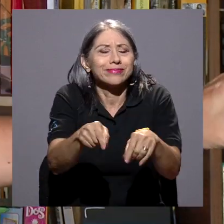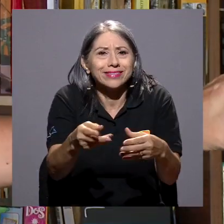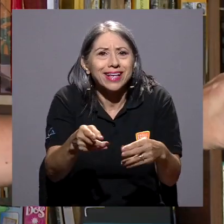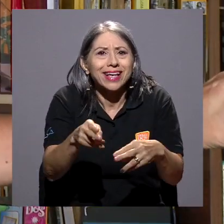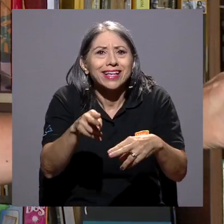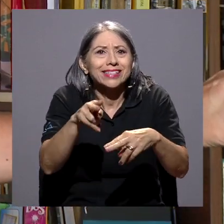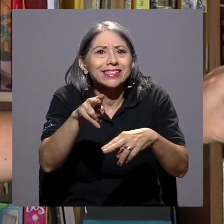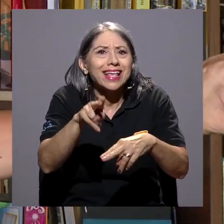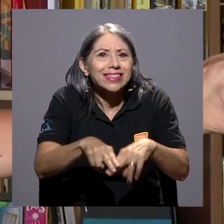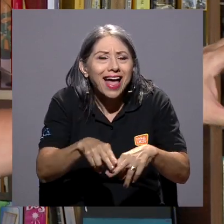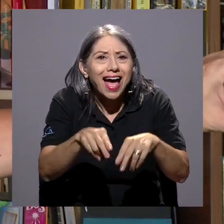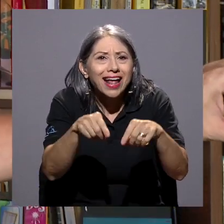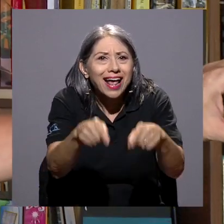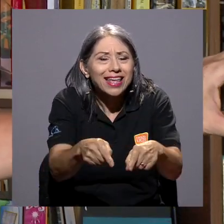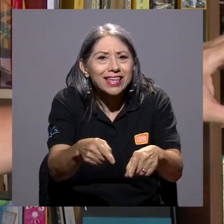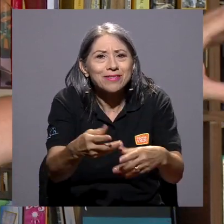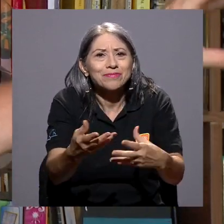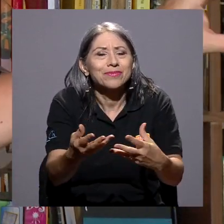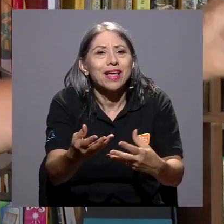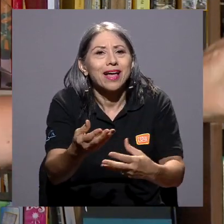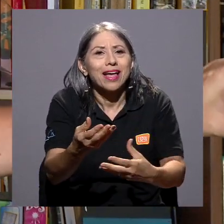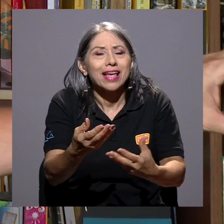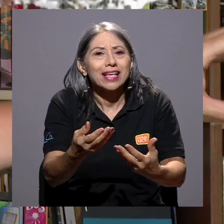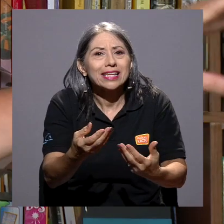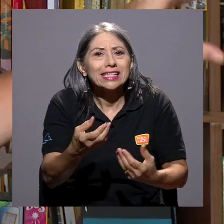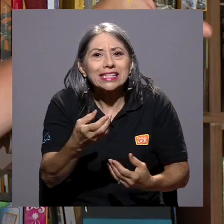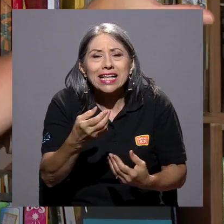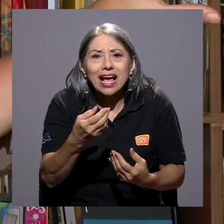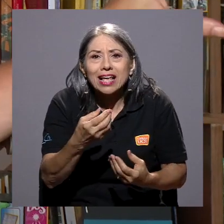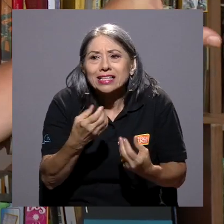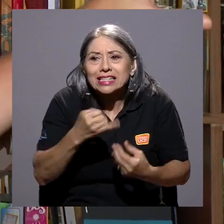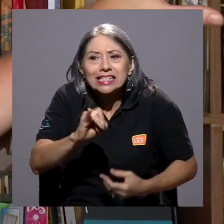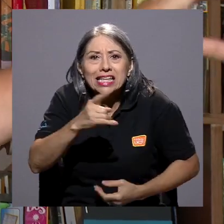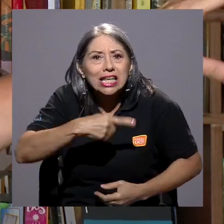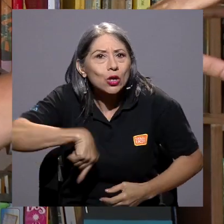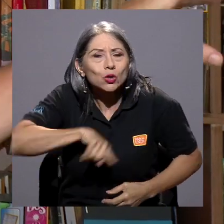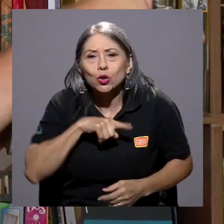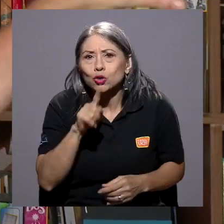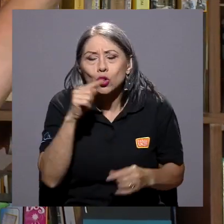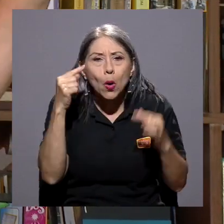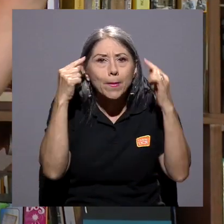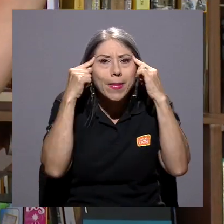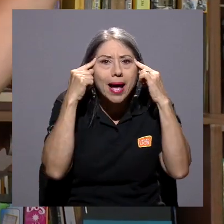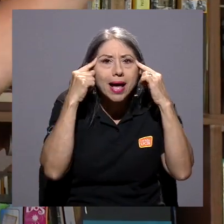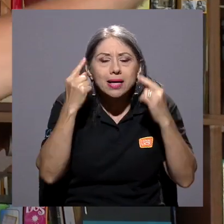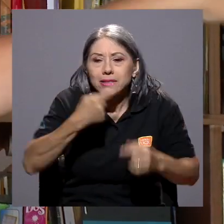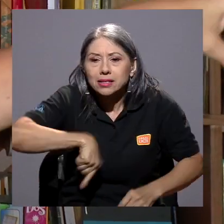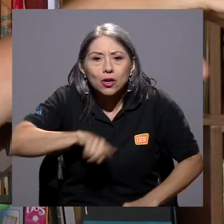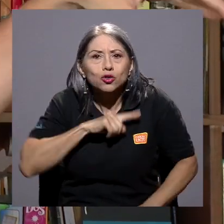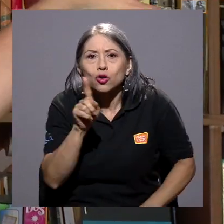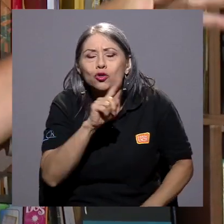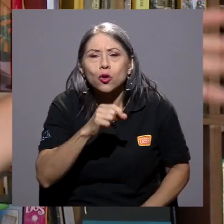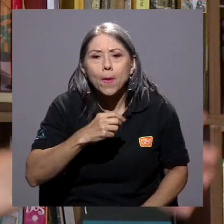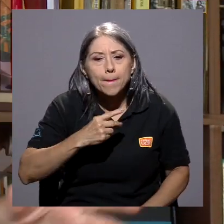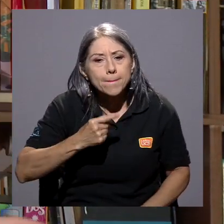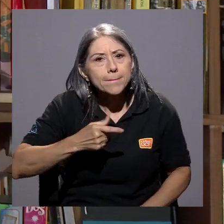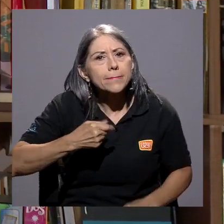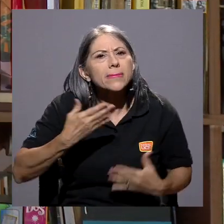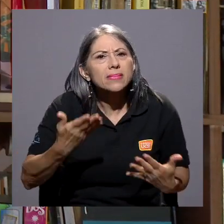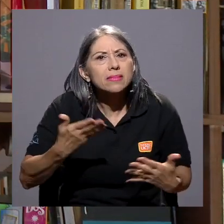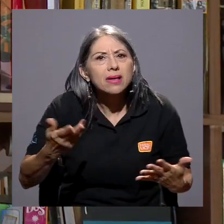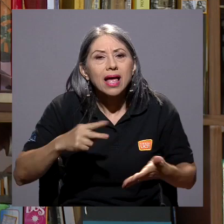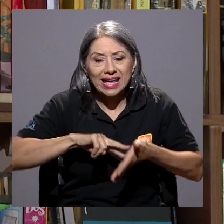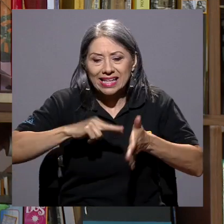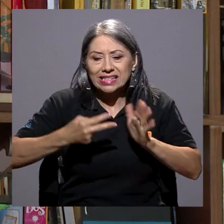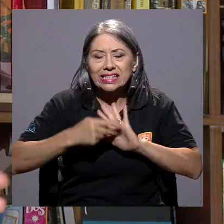comer si no nos ponemos a pensar y si no nos ponemos las pilas a ver, bueno, qué implica